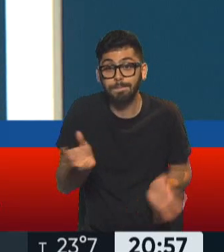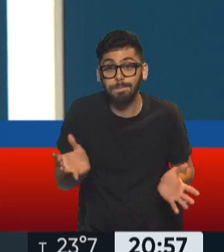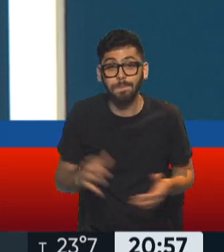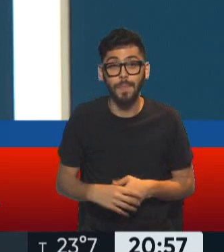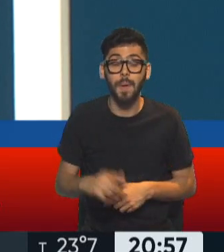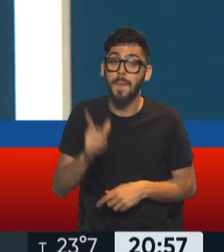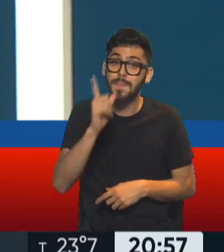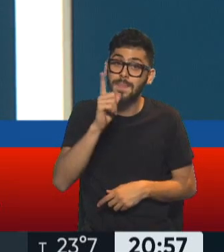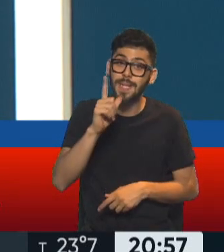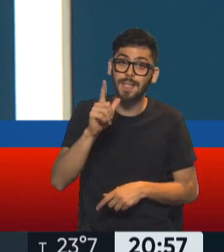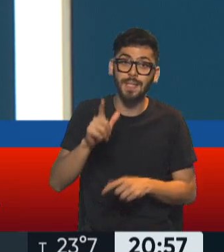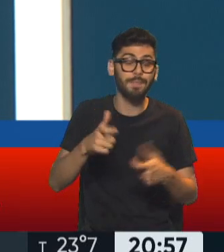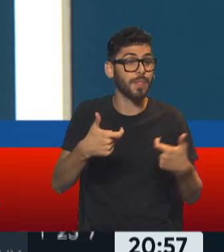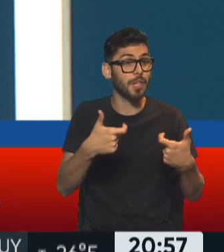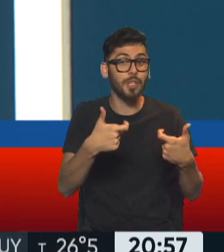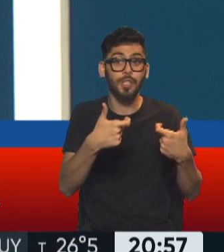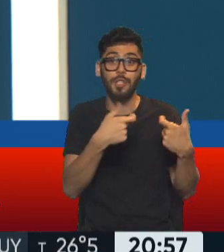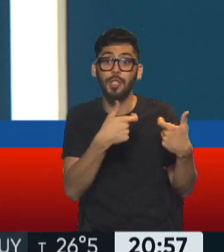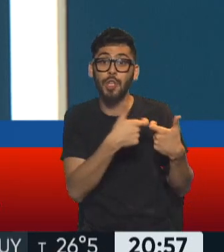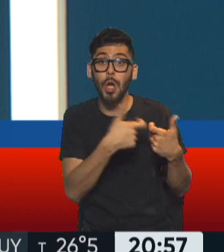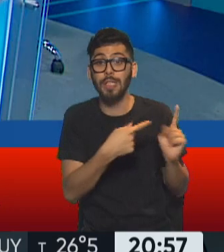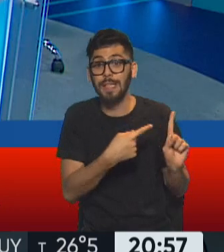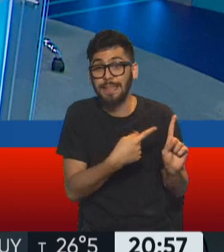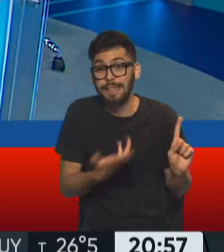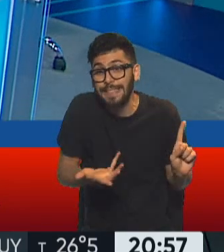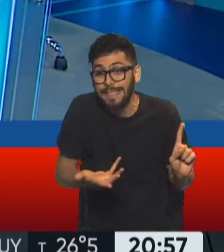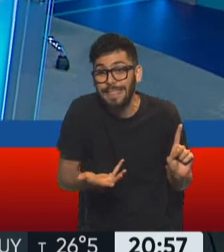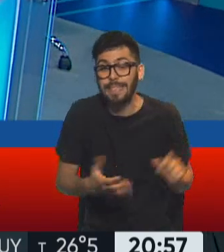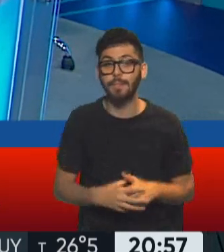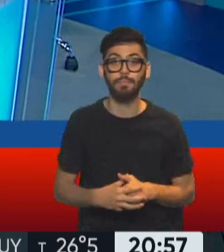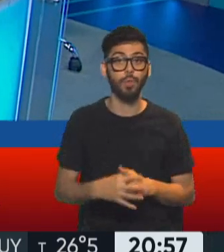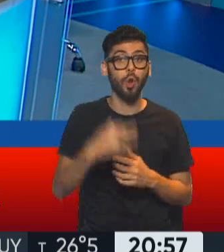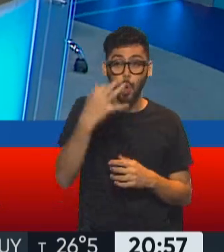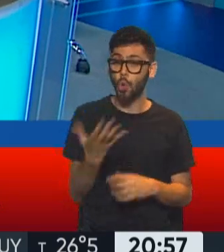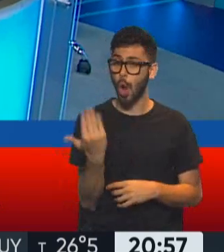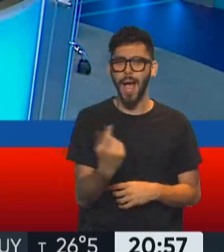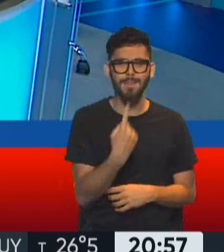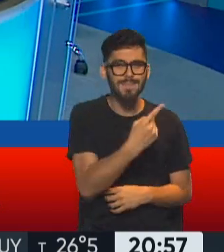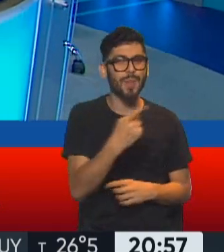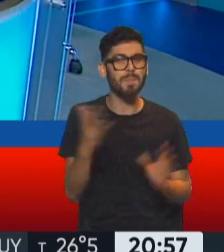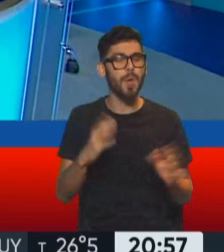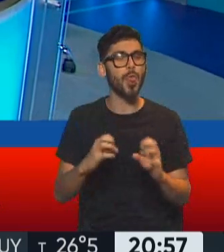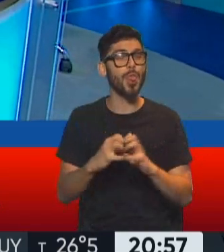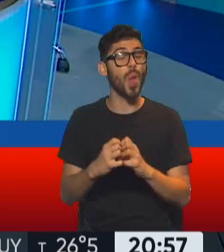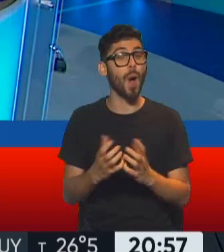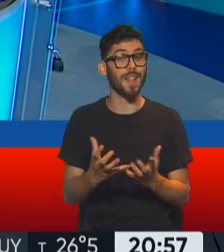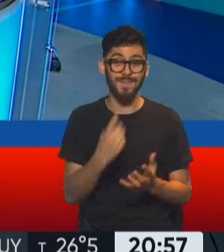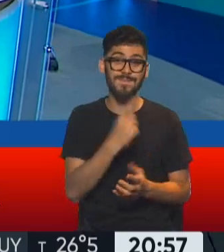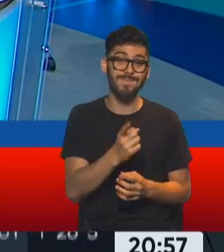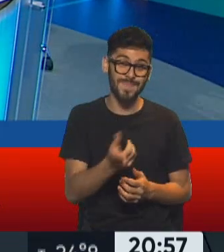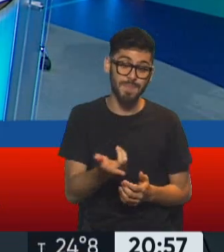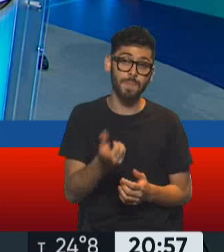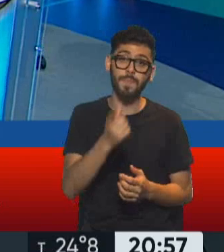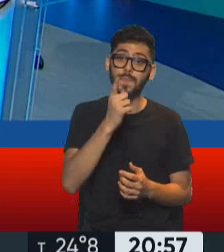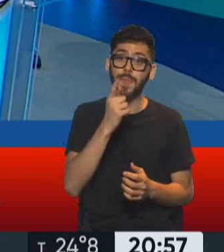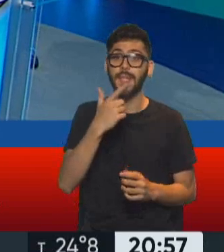Parece que la gente, sus socios... ¿Cómo ves, Victoria, bueno, fue la pregunta que le hice ayer Mauricio también Macri en el debate, ¿no? Me parece que